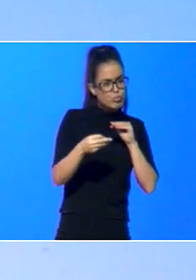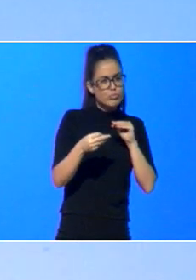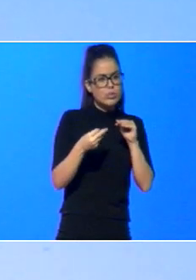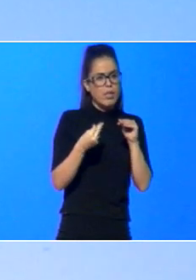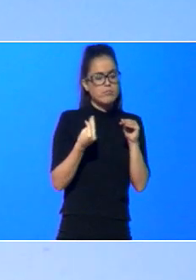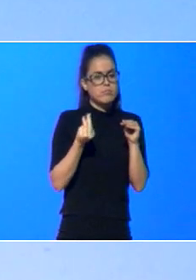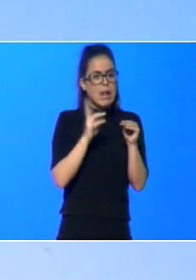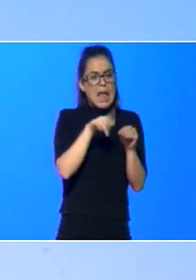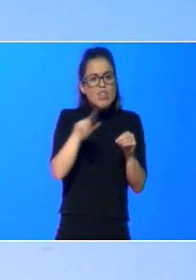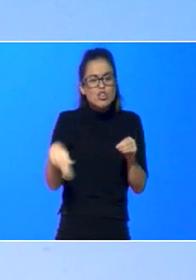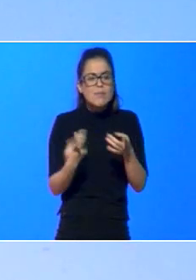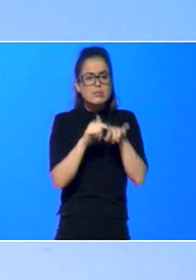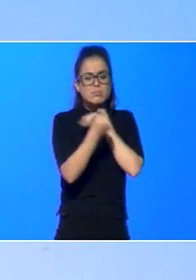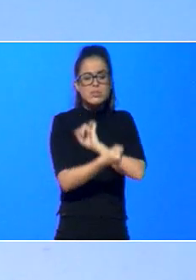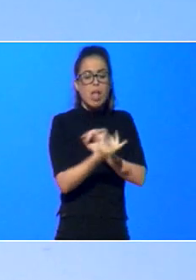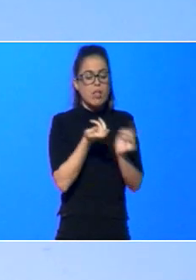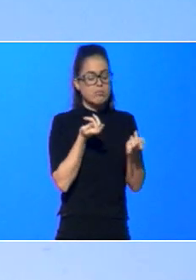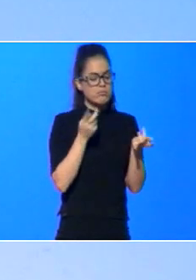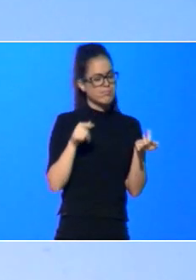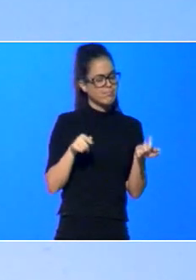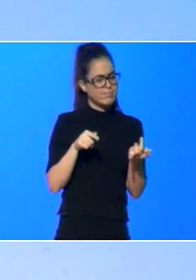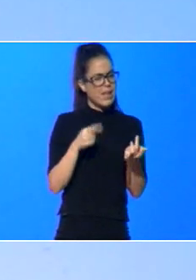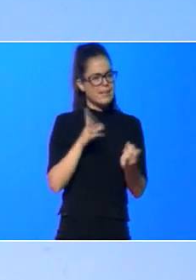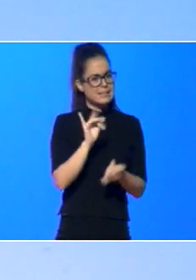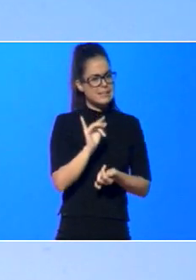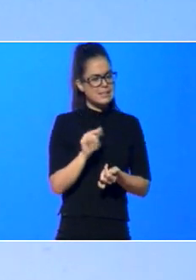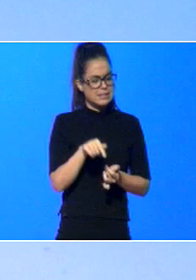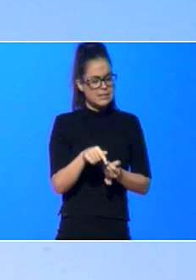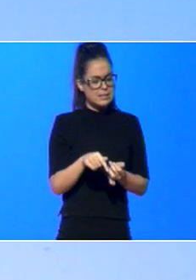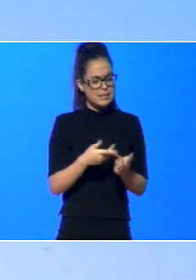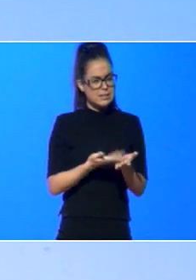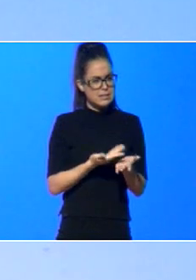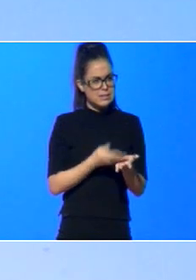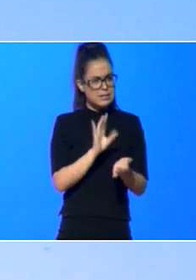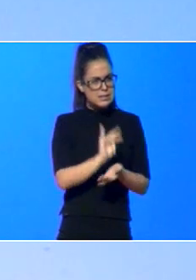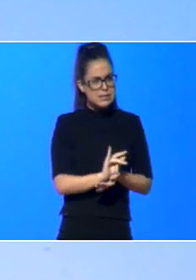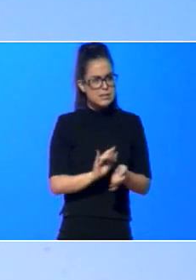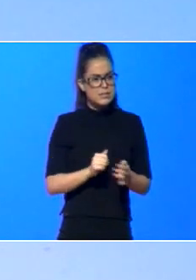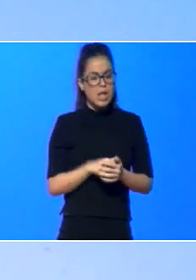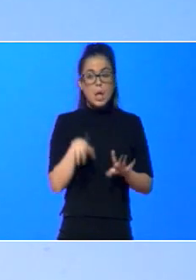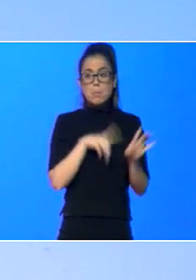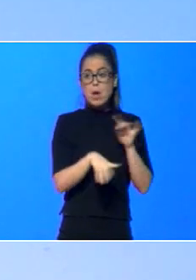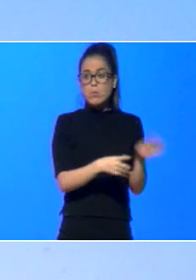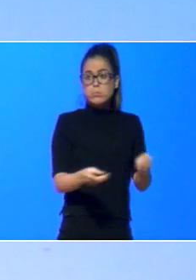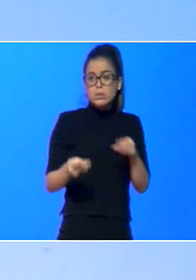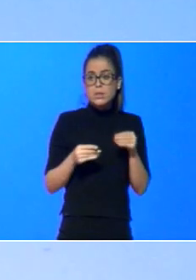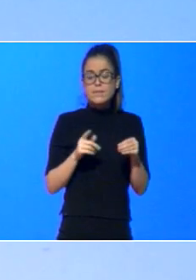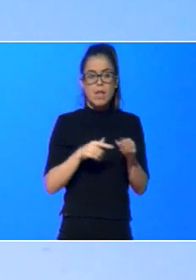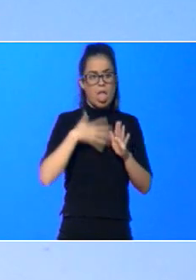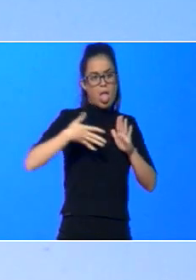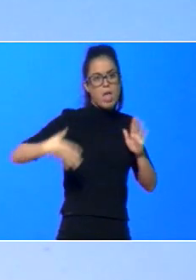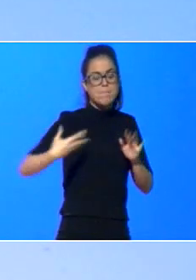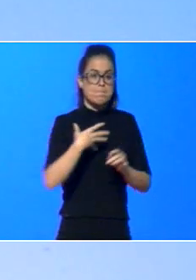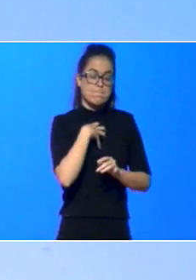la idea de accesibilidad pero el derecho ajuste razonables Aquí sí con todos los problemas que tiene no me puedo detener en esto